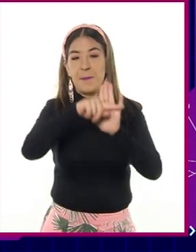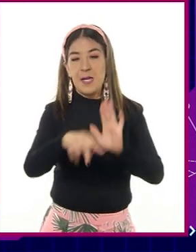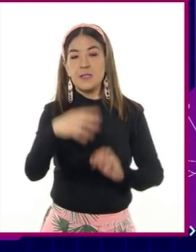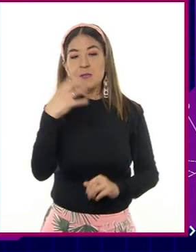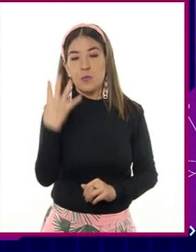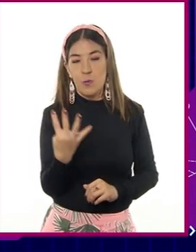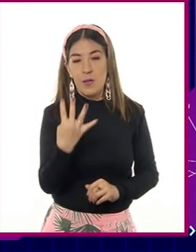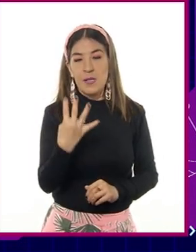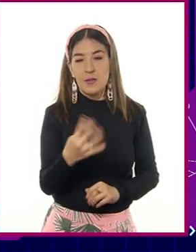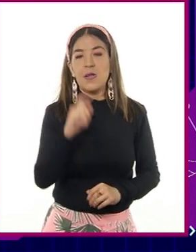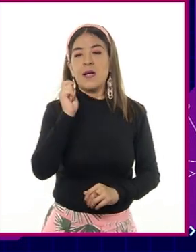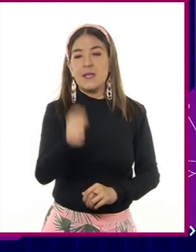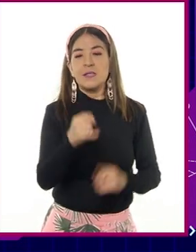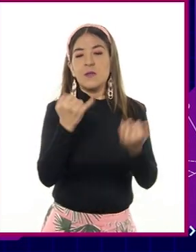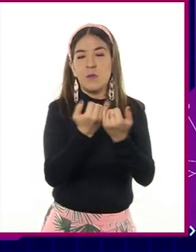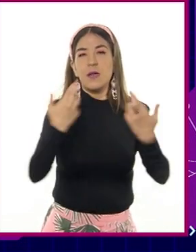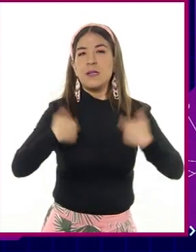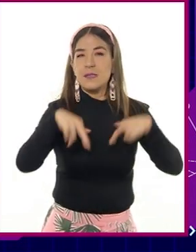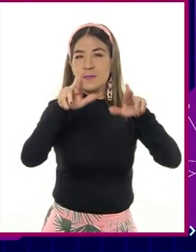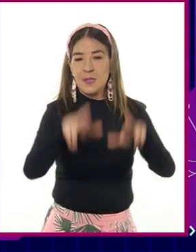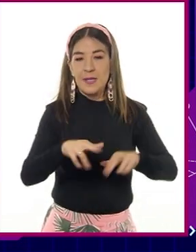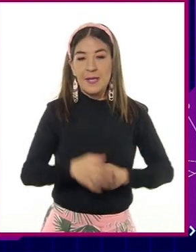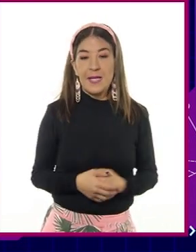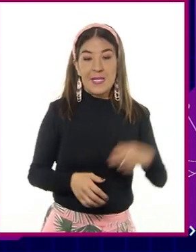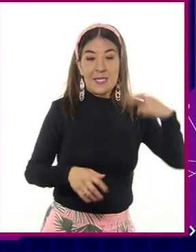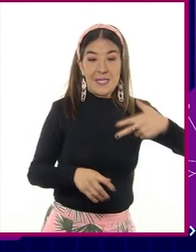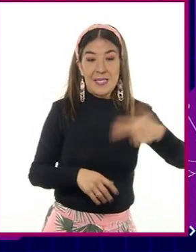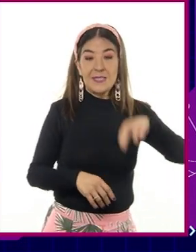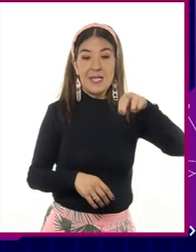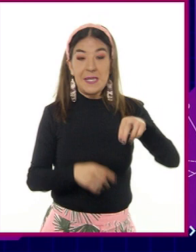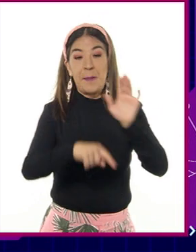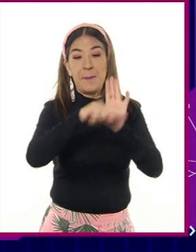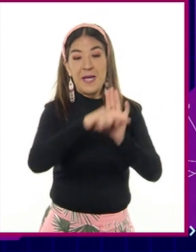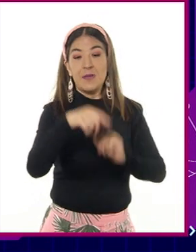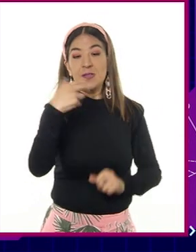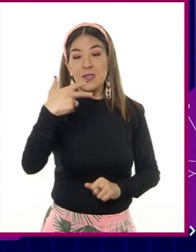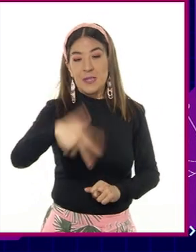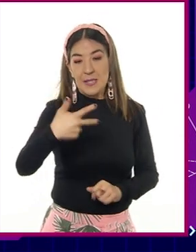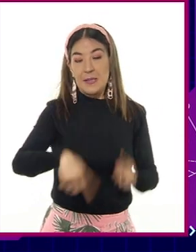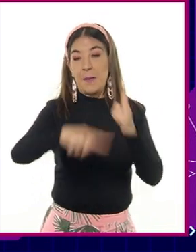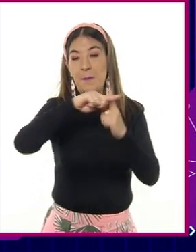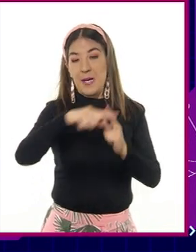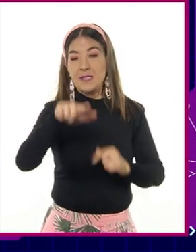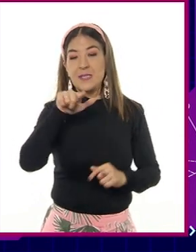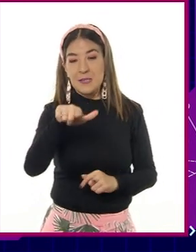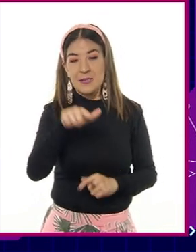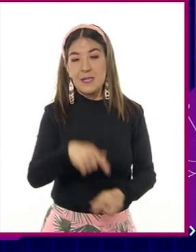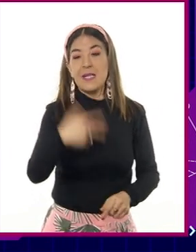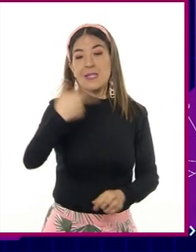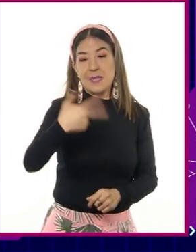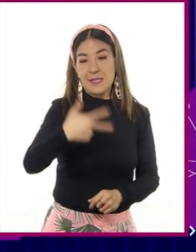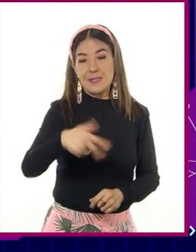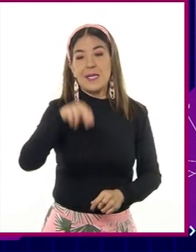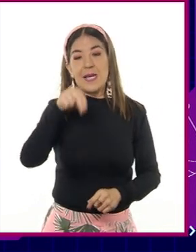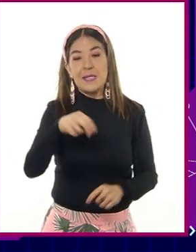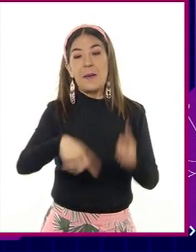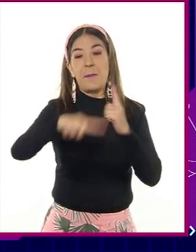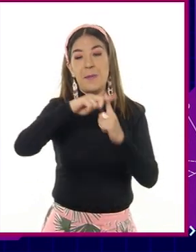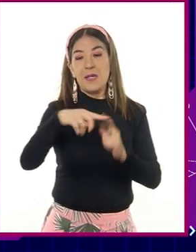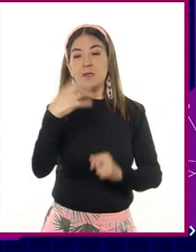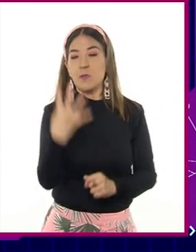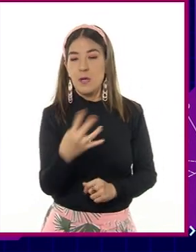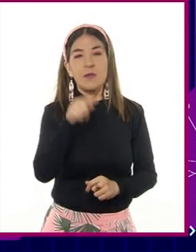esto podemos ver que las expresiones 13N menos 13 más 17 y 13N más 4